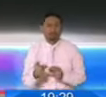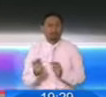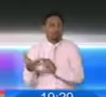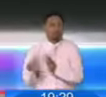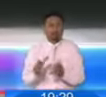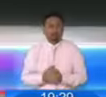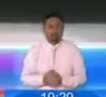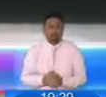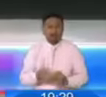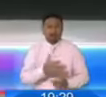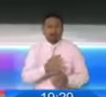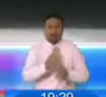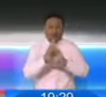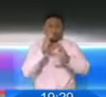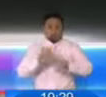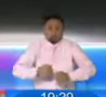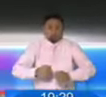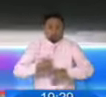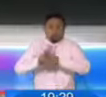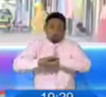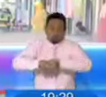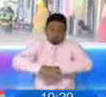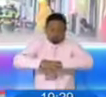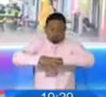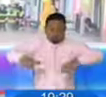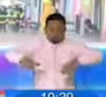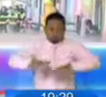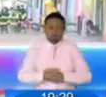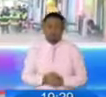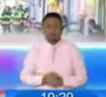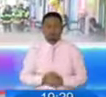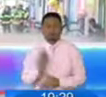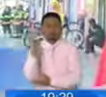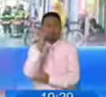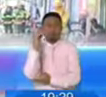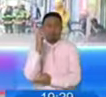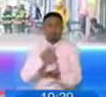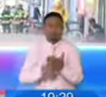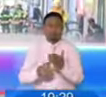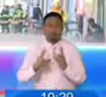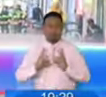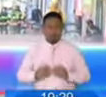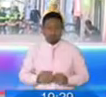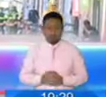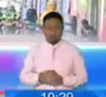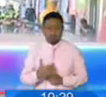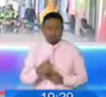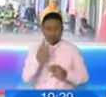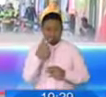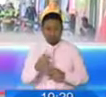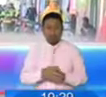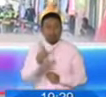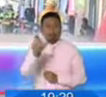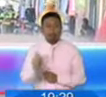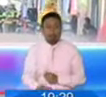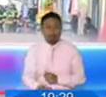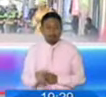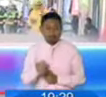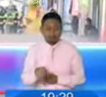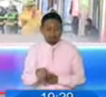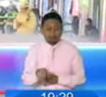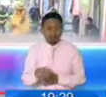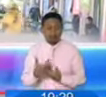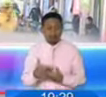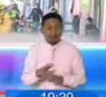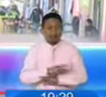el pesado automotor destrozó el cuerpo del fallecido. Cuando ya llegó la ambulancia del Ministerio de Salud Pública, ya constató que la persona